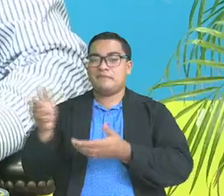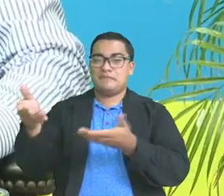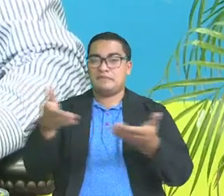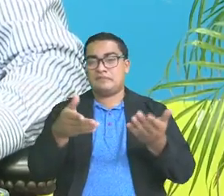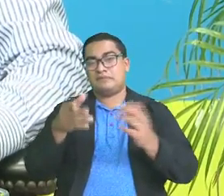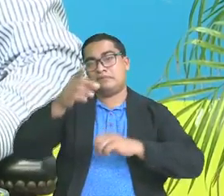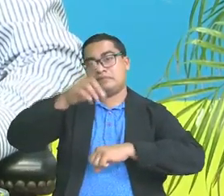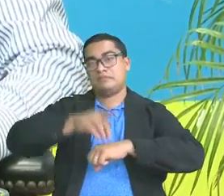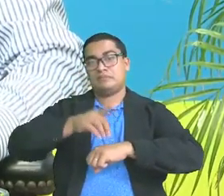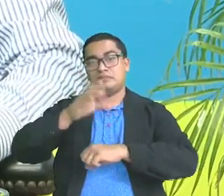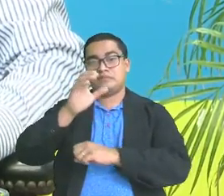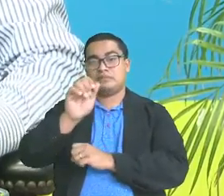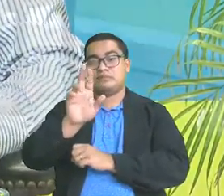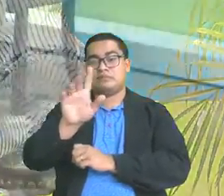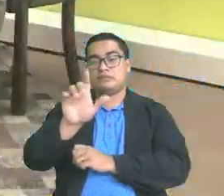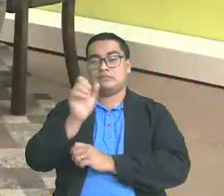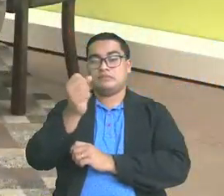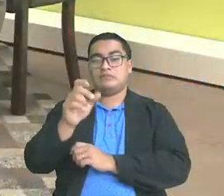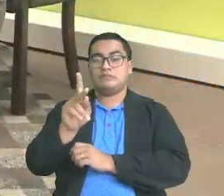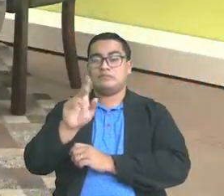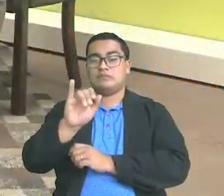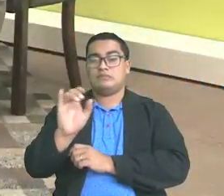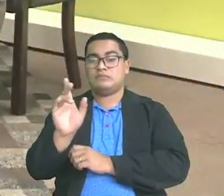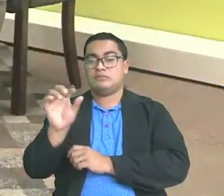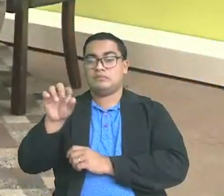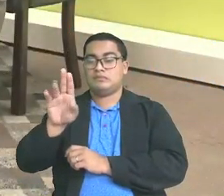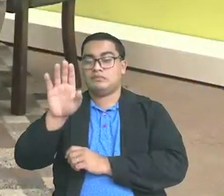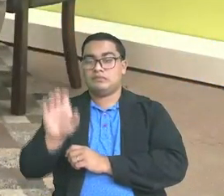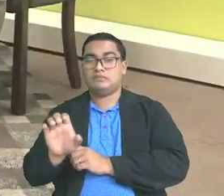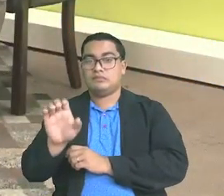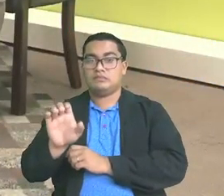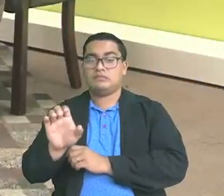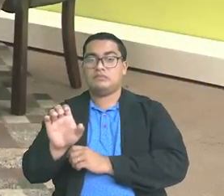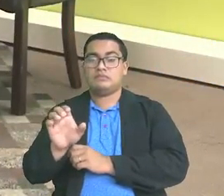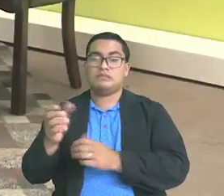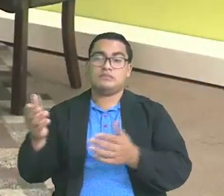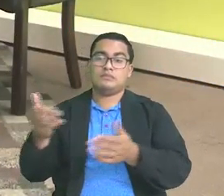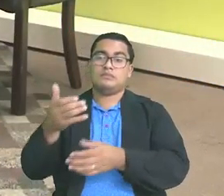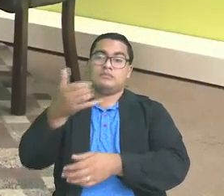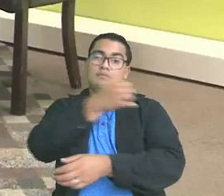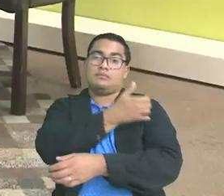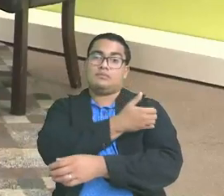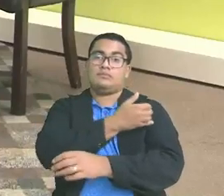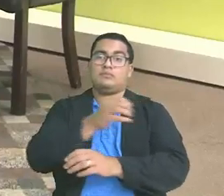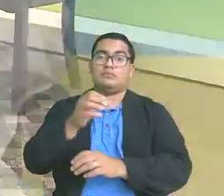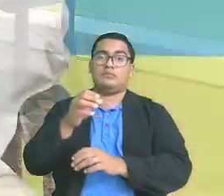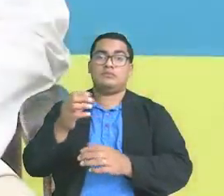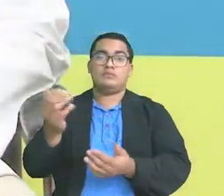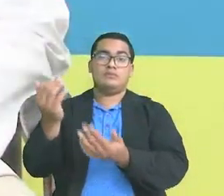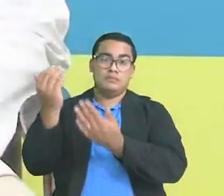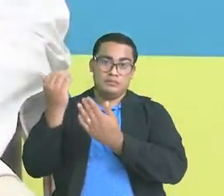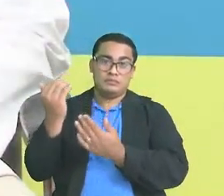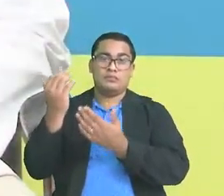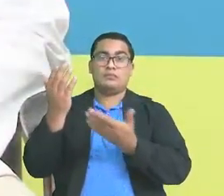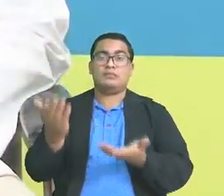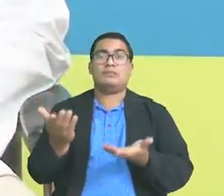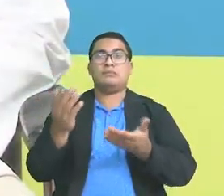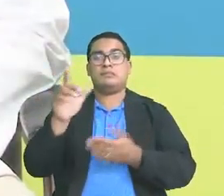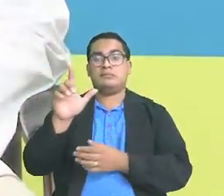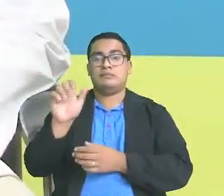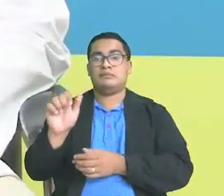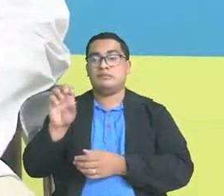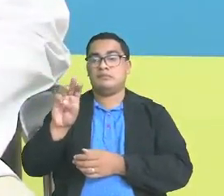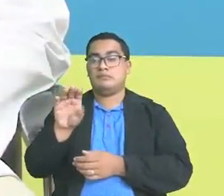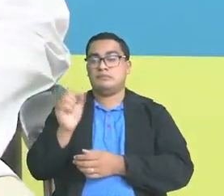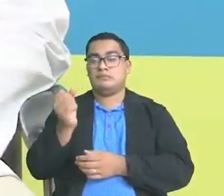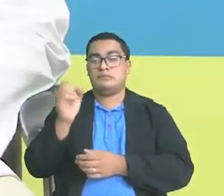Carlos Piqué, quien es cirujano pediatra de mínima invasión en el Hospital Manuel de Jesús Rivera, mejor conocido